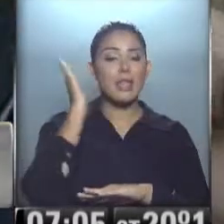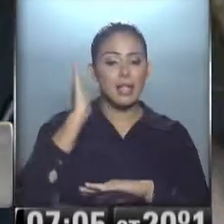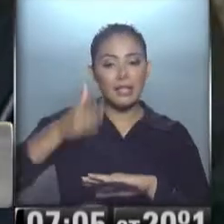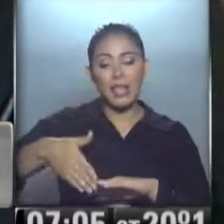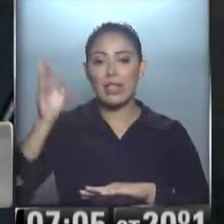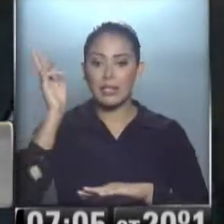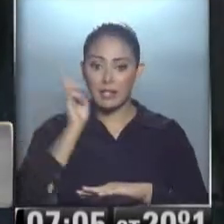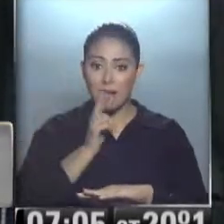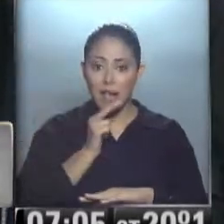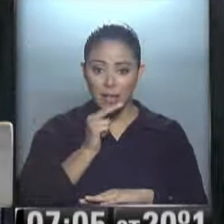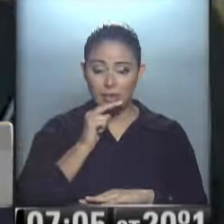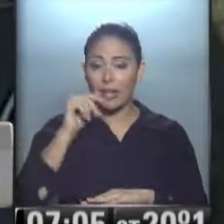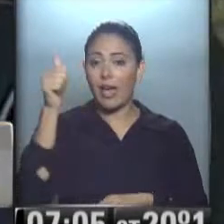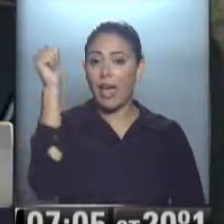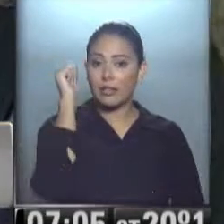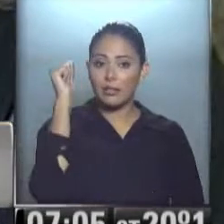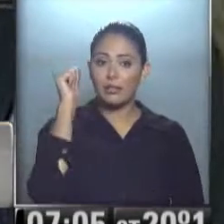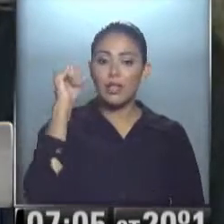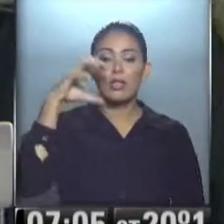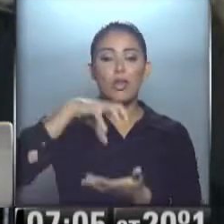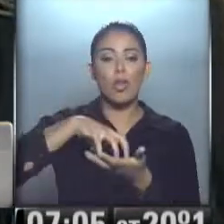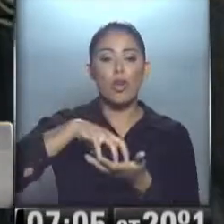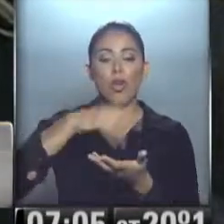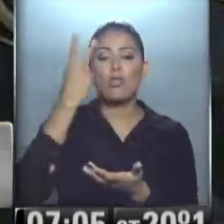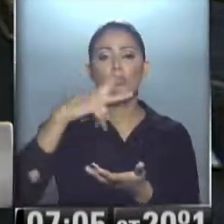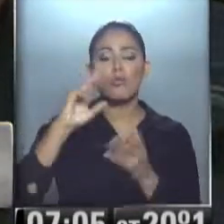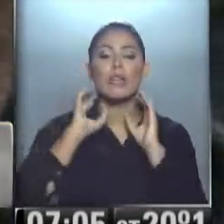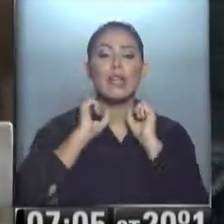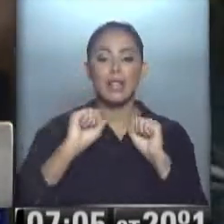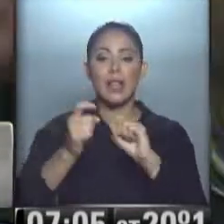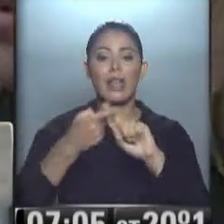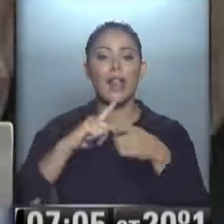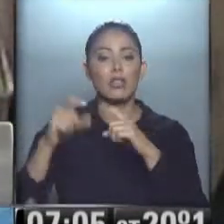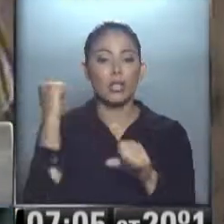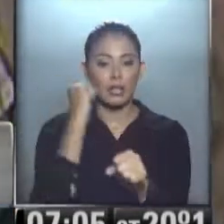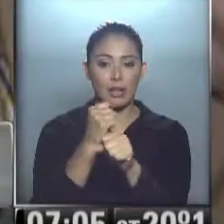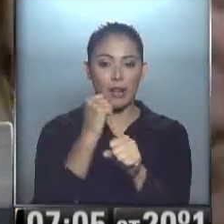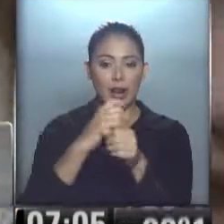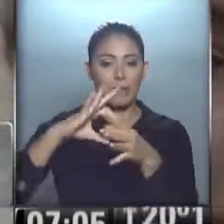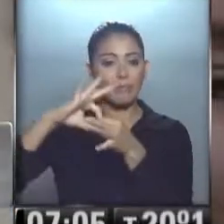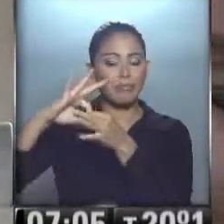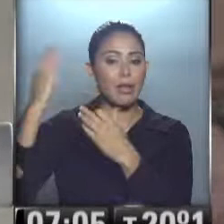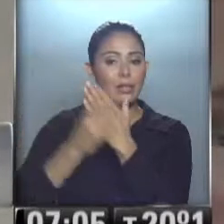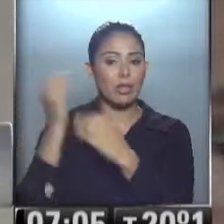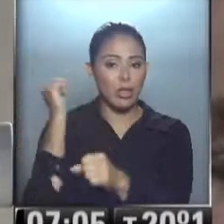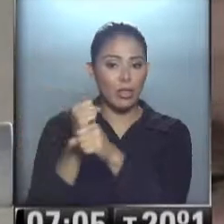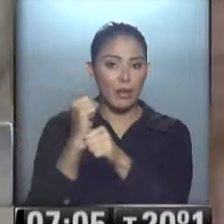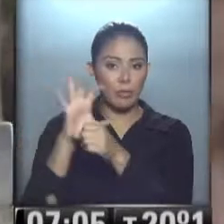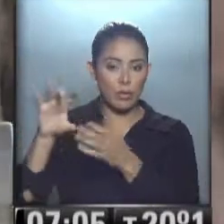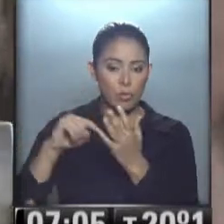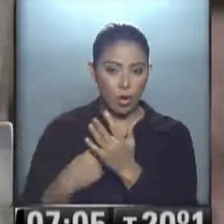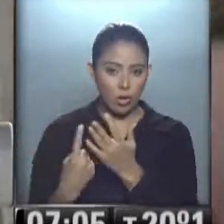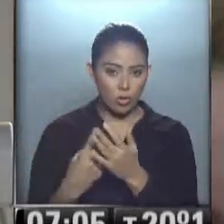y 17 mis espaldas la subsecretaría de relaciones laborales dependientes del ministerio de trabajo de la provincia de buenos